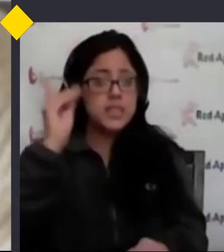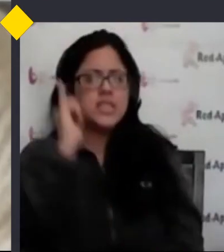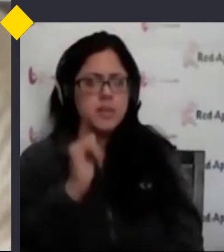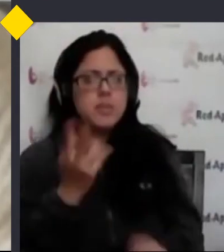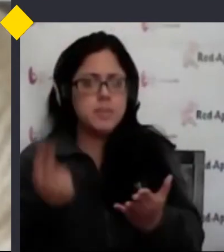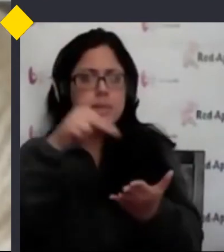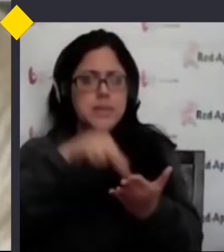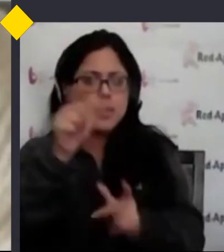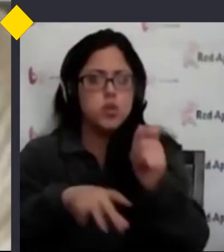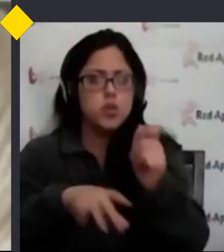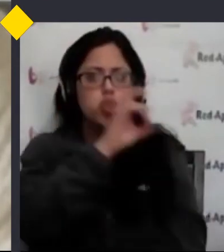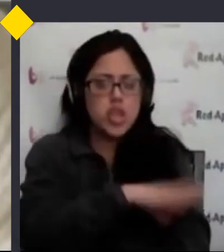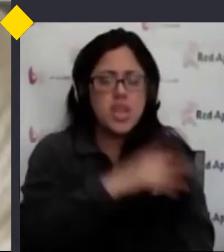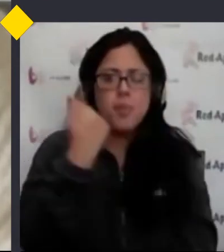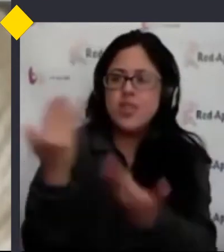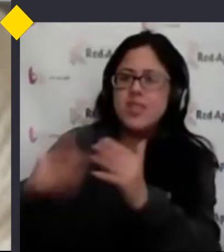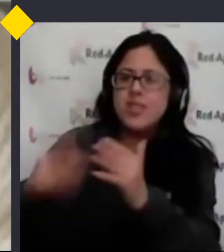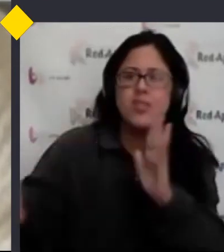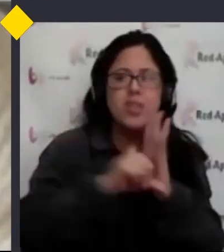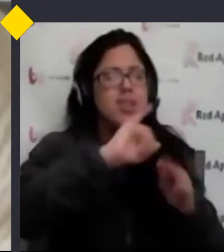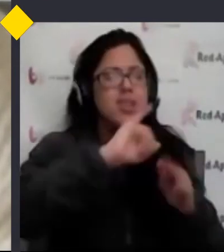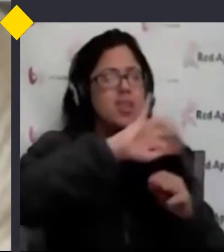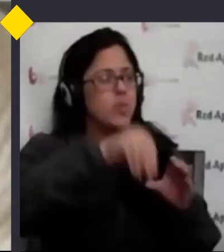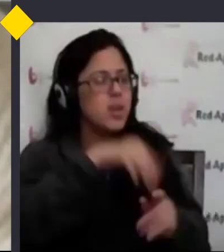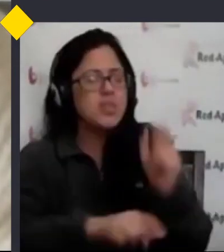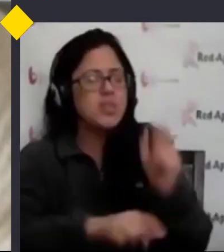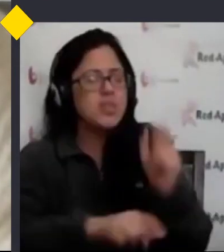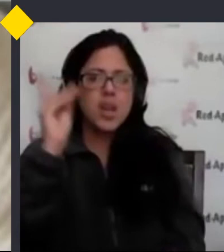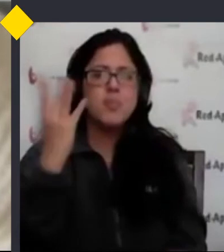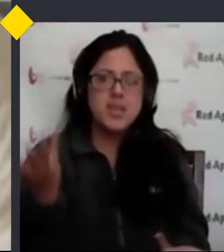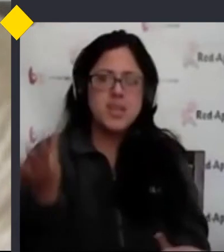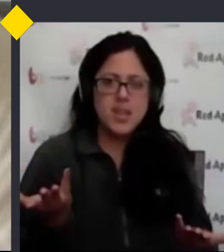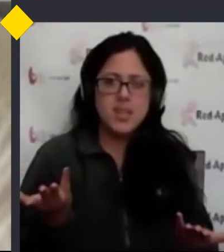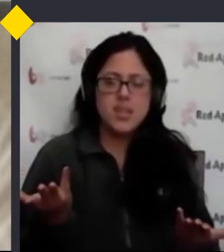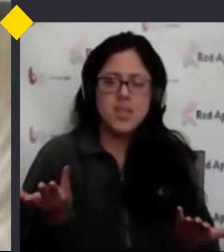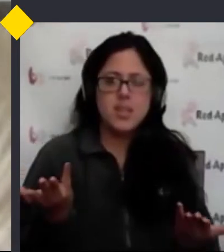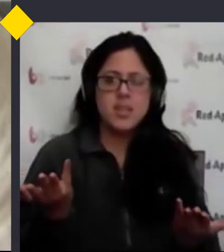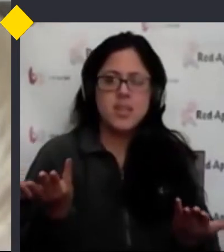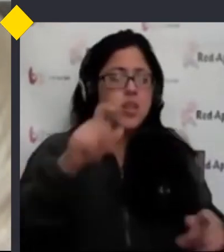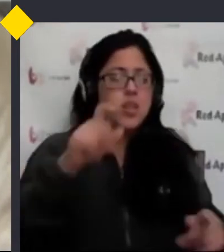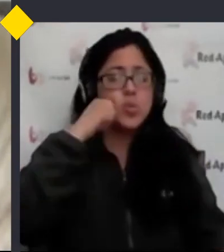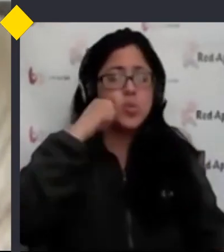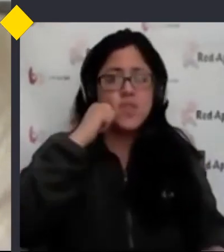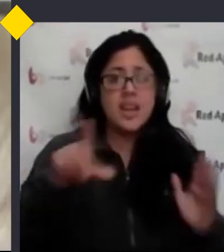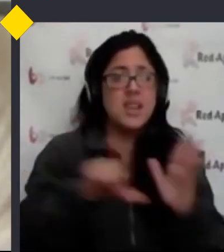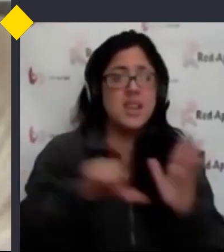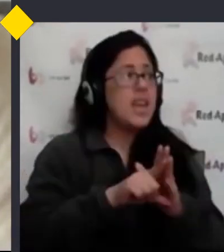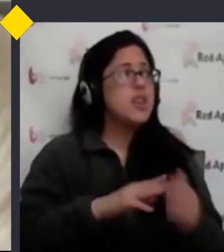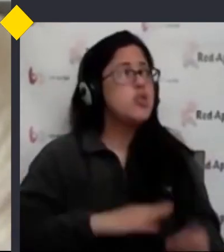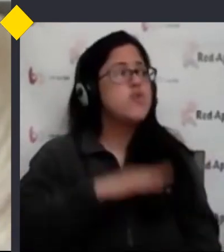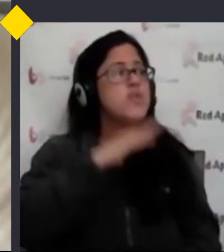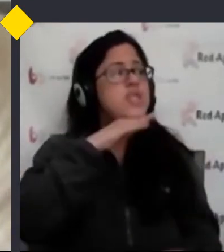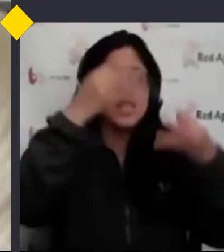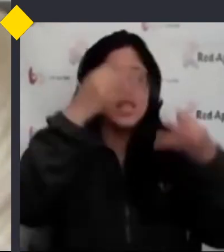necesario hacer una ley para que las empresas incluyeran personas con alguna discapacidad en sus nóminas. ¿Te pareció que la ley fue suficiente? ¿Se quedó corta? ¿Cómo